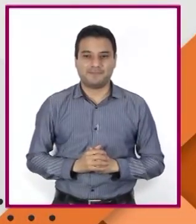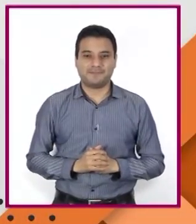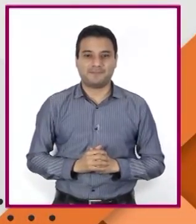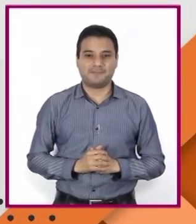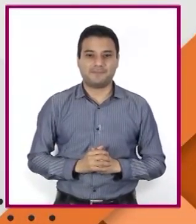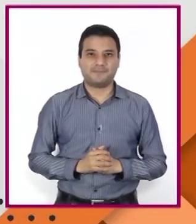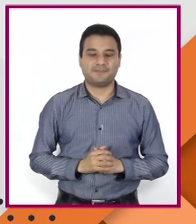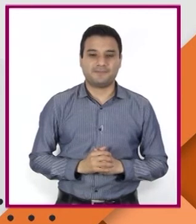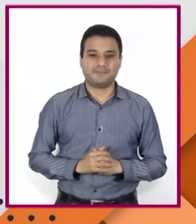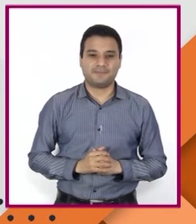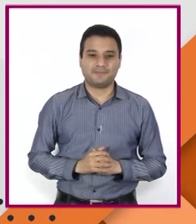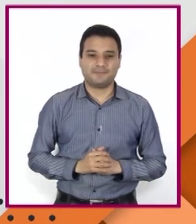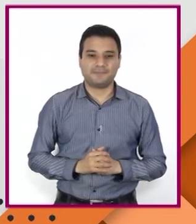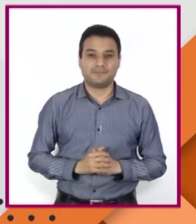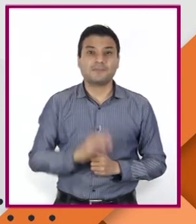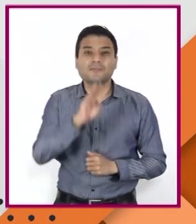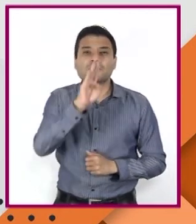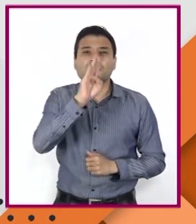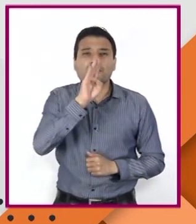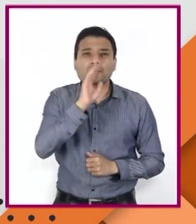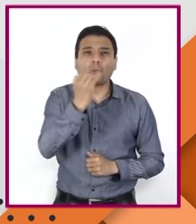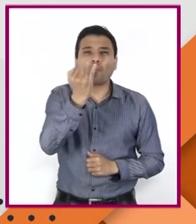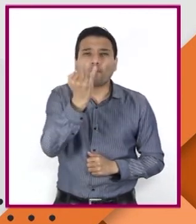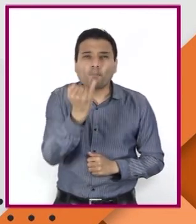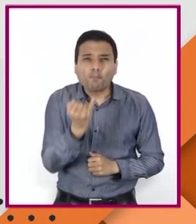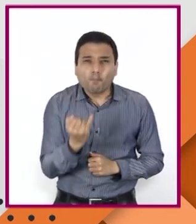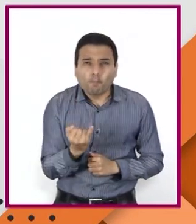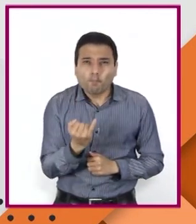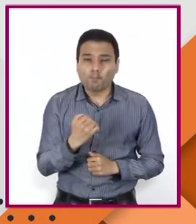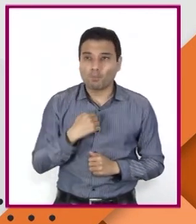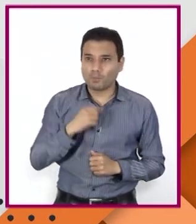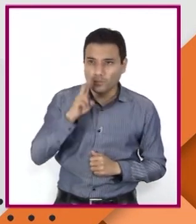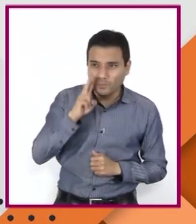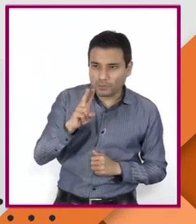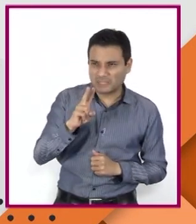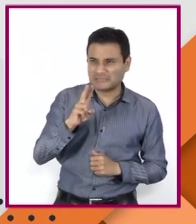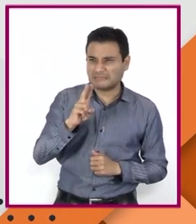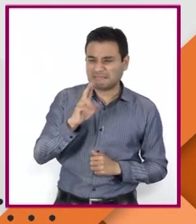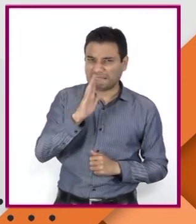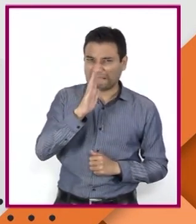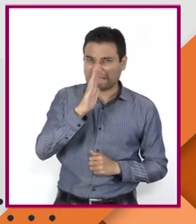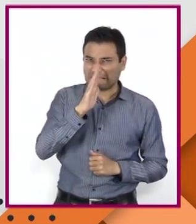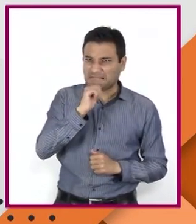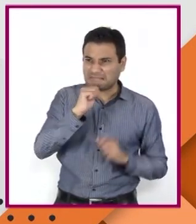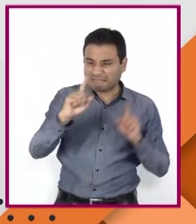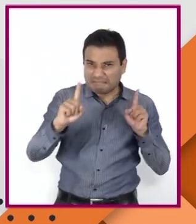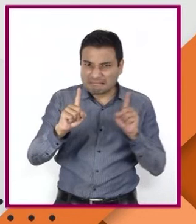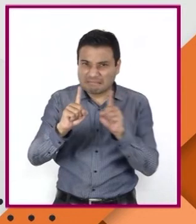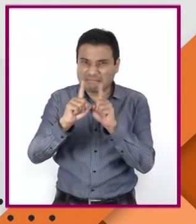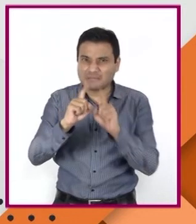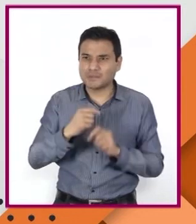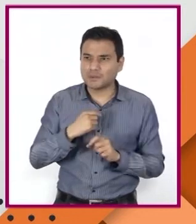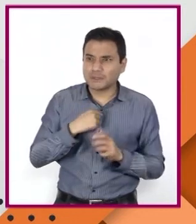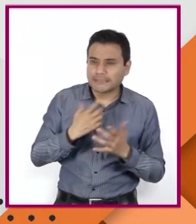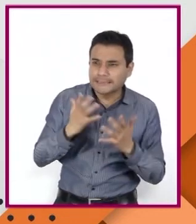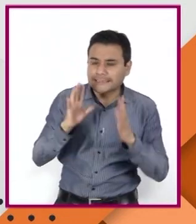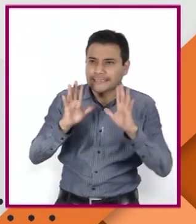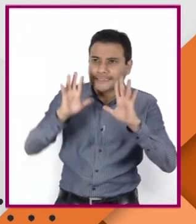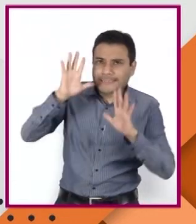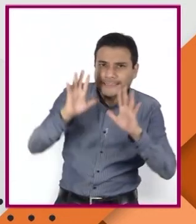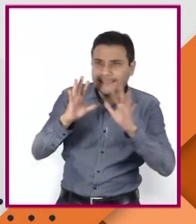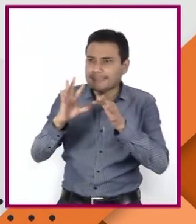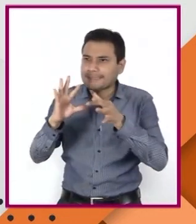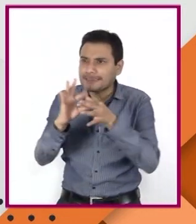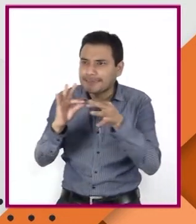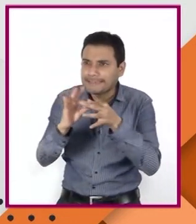a la famélica y desesperada madre como atraída por un imán. No recuerdo cómo le expliqué mi presencia o mi